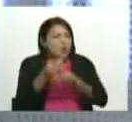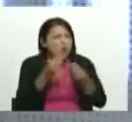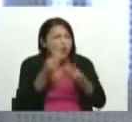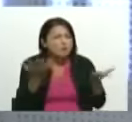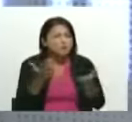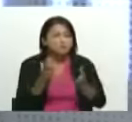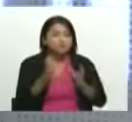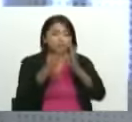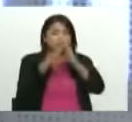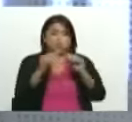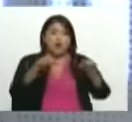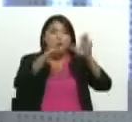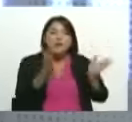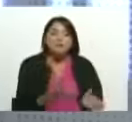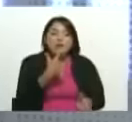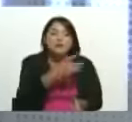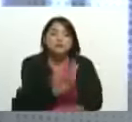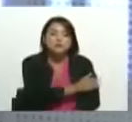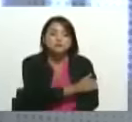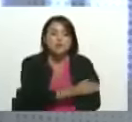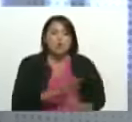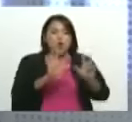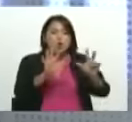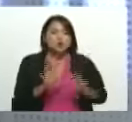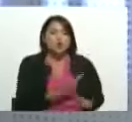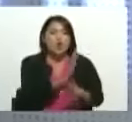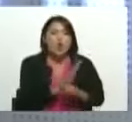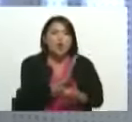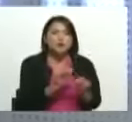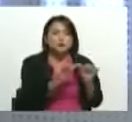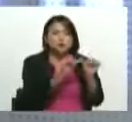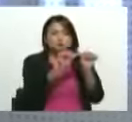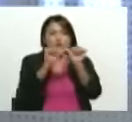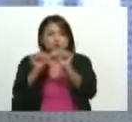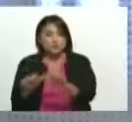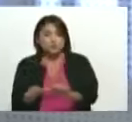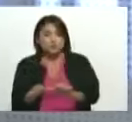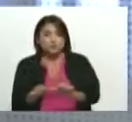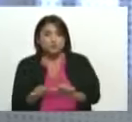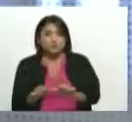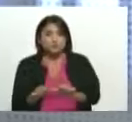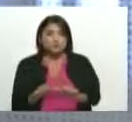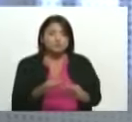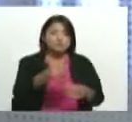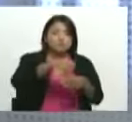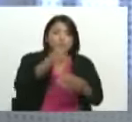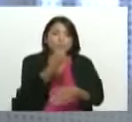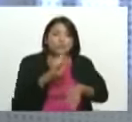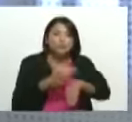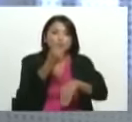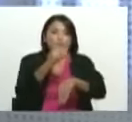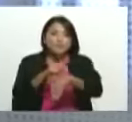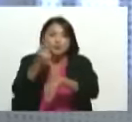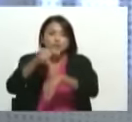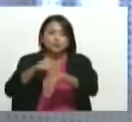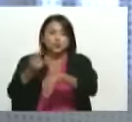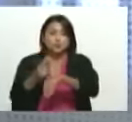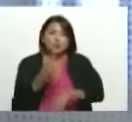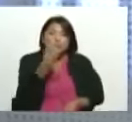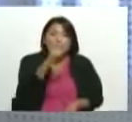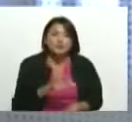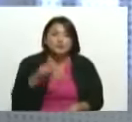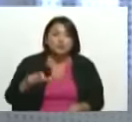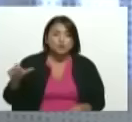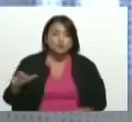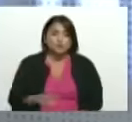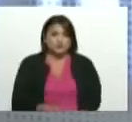todas las mesas, durante 8 horas, de manera permanente, votó por cada minuto una persona? Para habilitar que